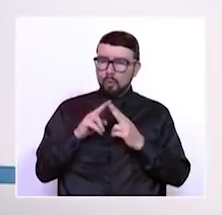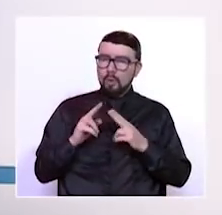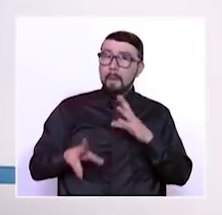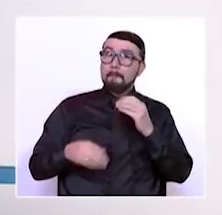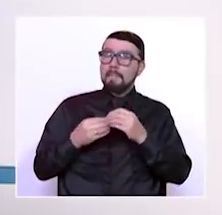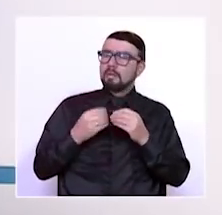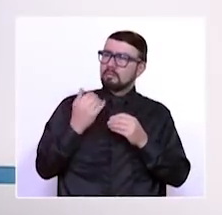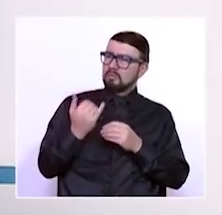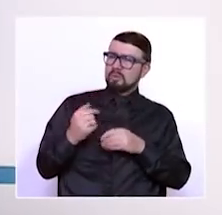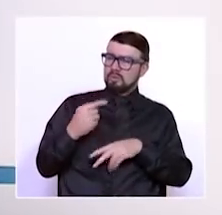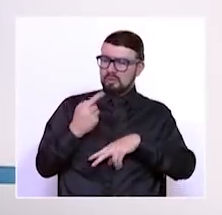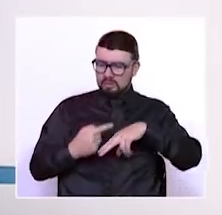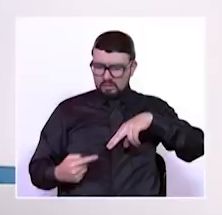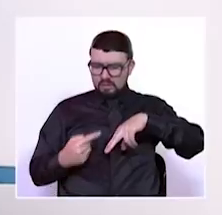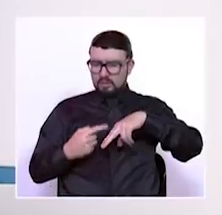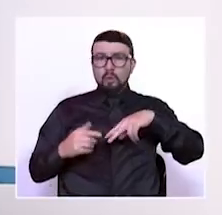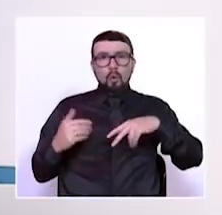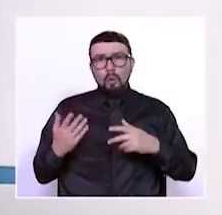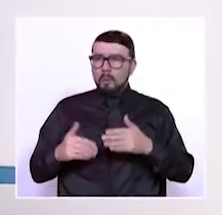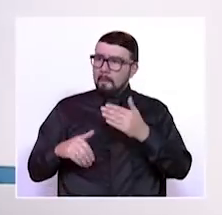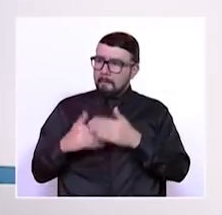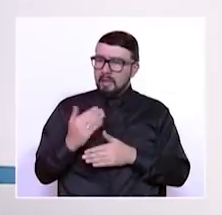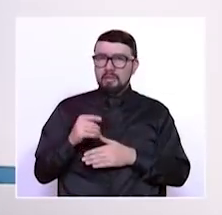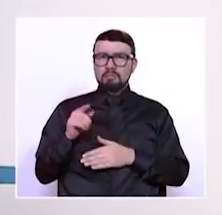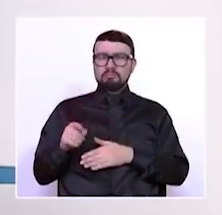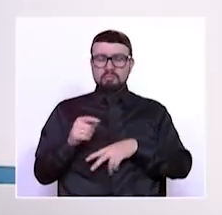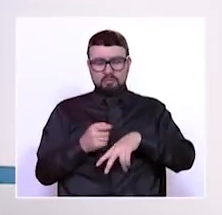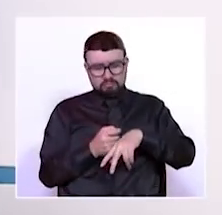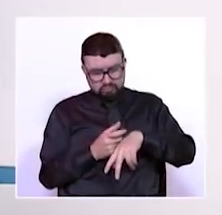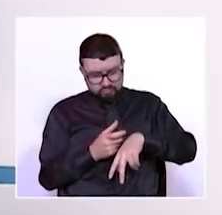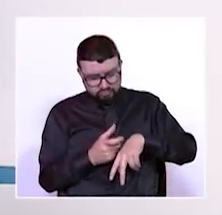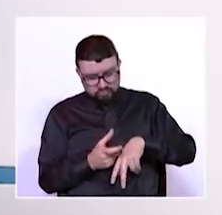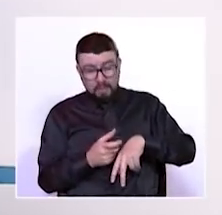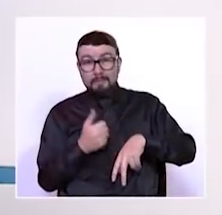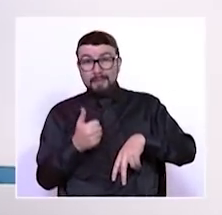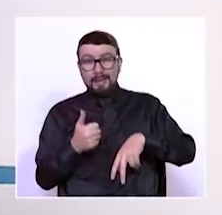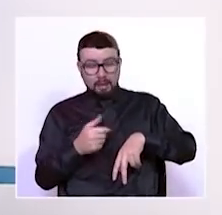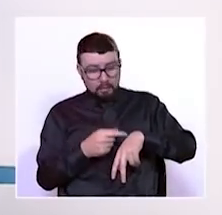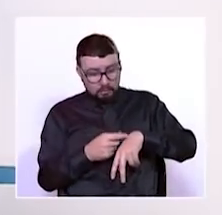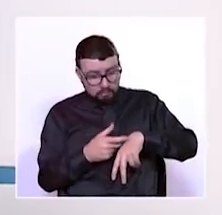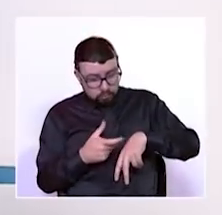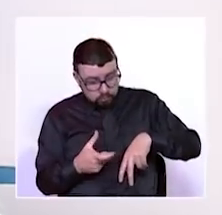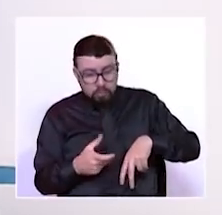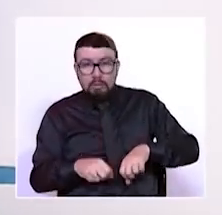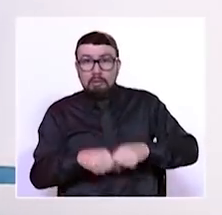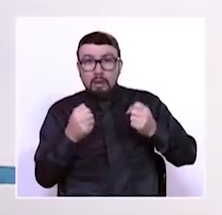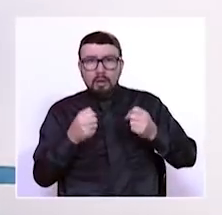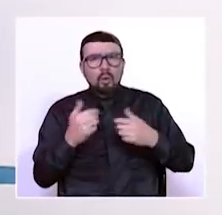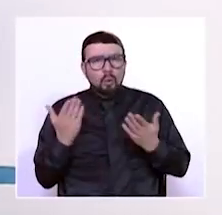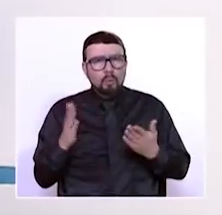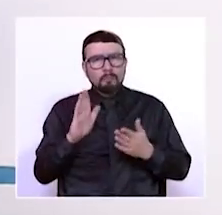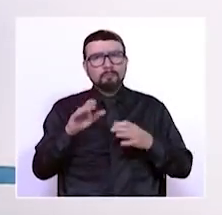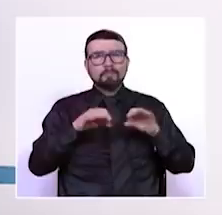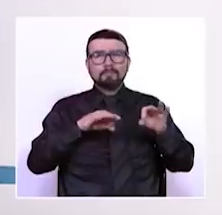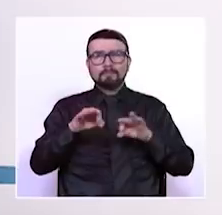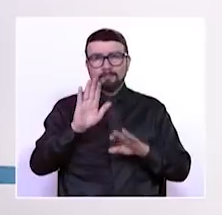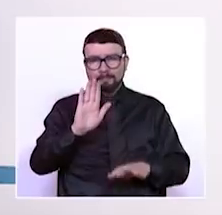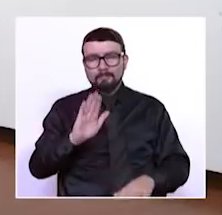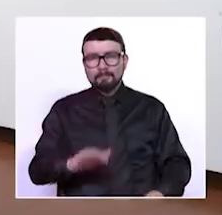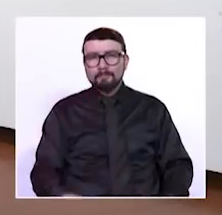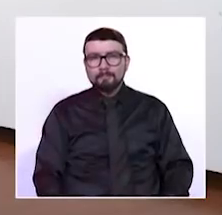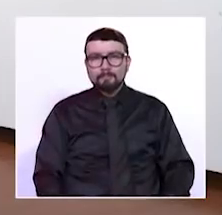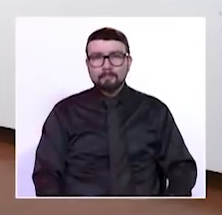cómo inicia una pierna sana con una úlcera, todo ese proceso patológico después de este corte comercial. Ya